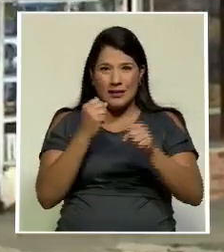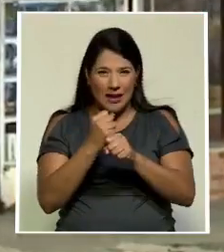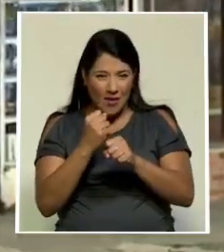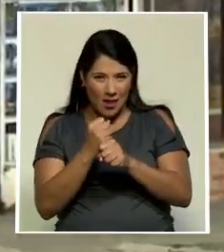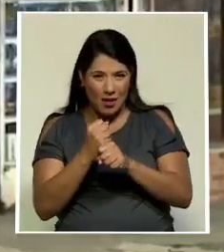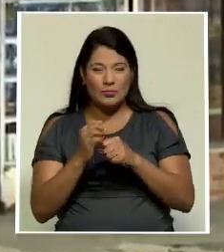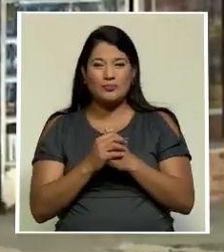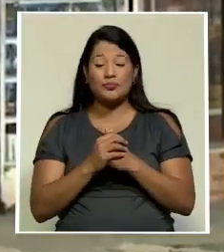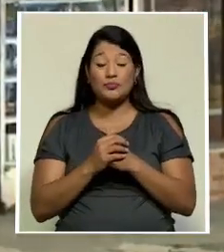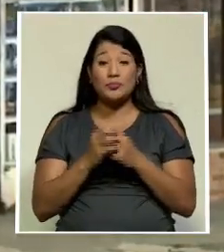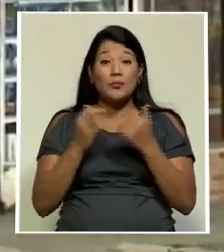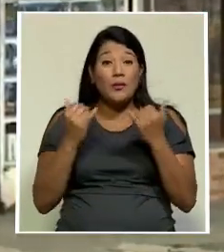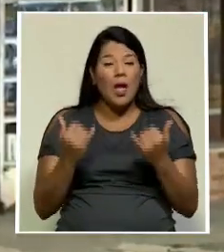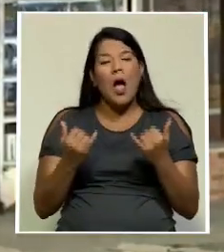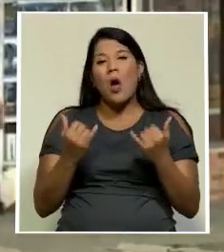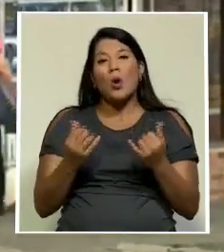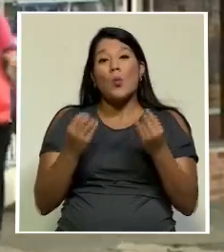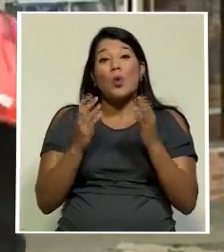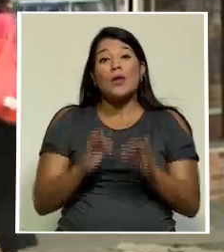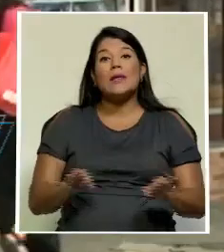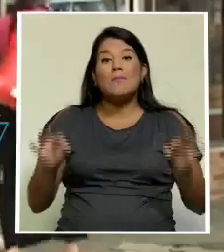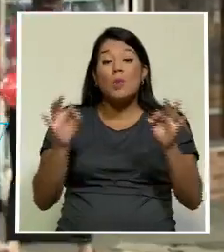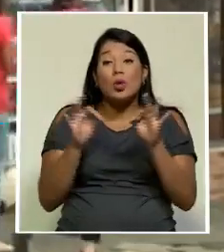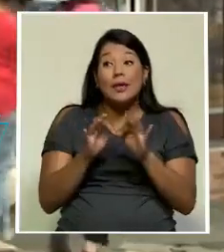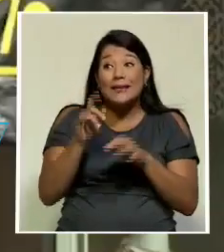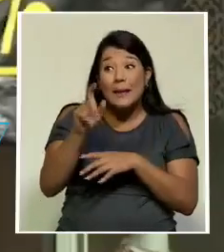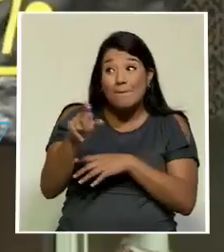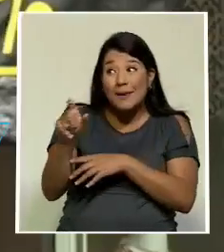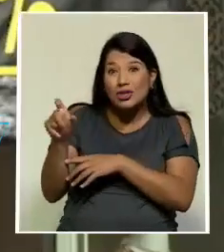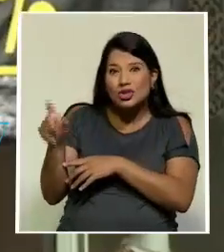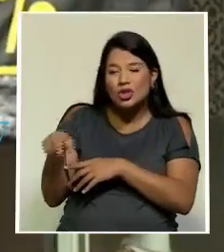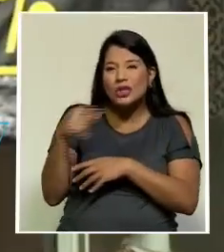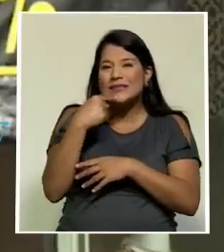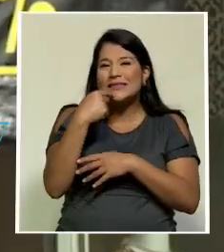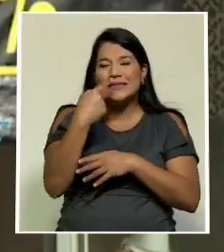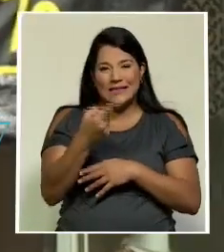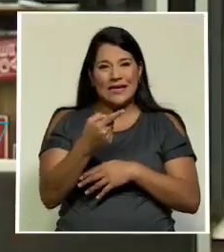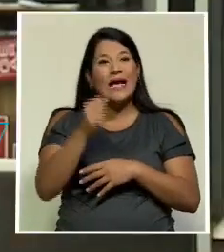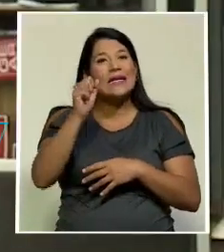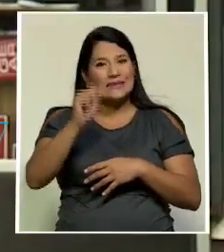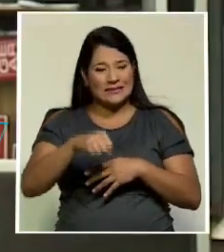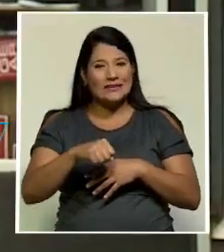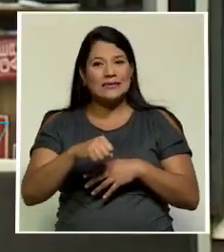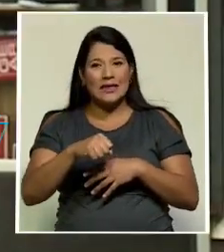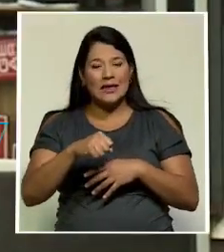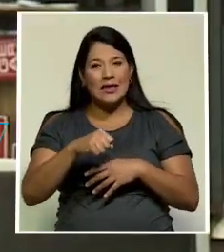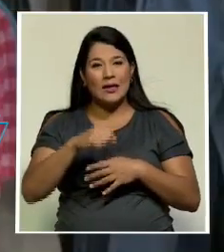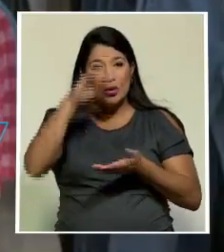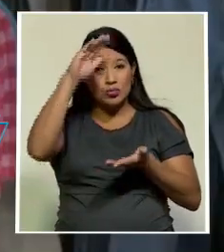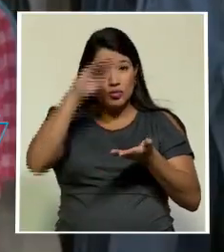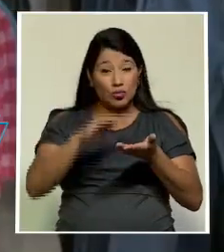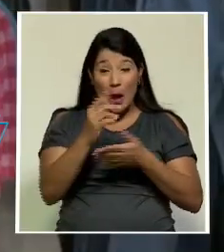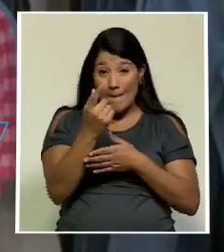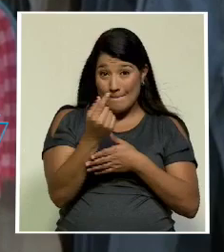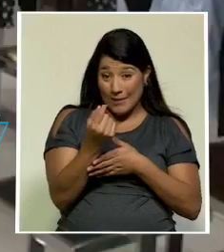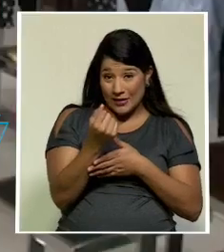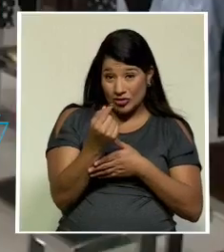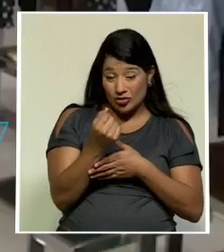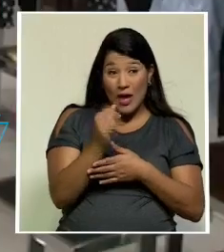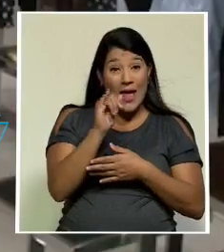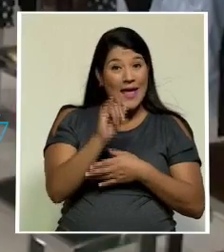realizan actualmente, es indispensable que el consumidor confirme que efectivamente existe una reducción en el precio del producto, que éste no